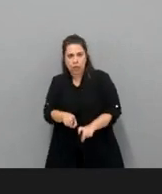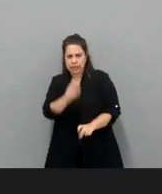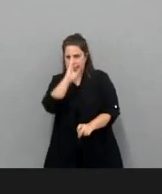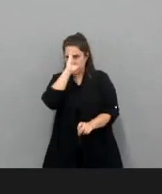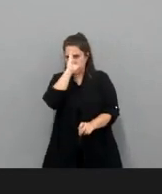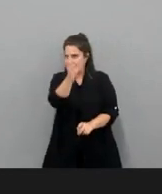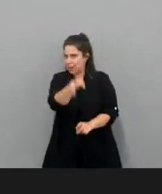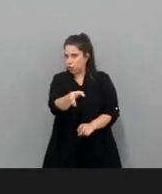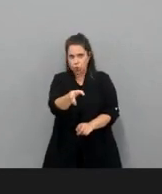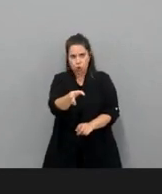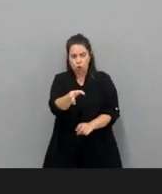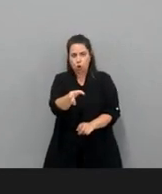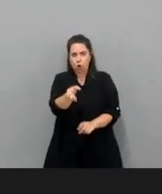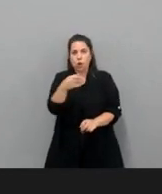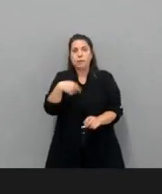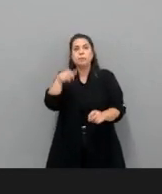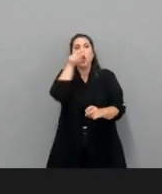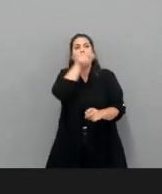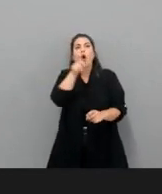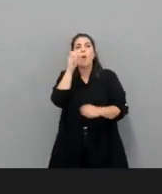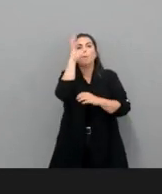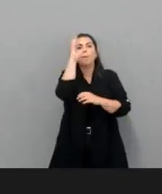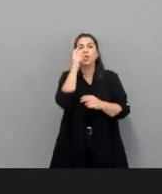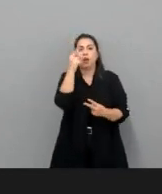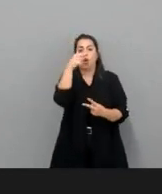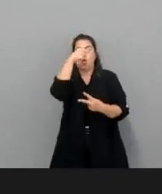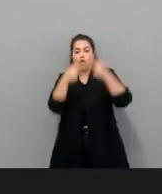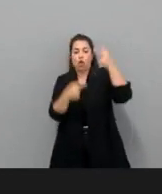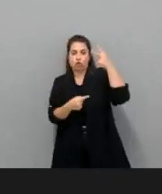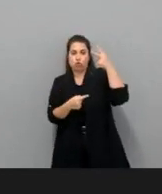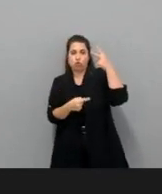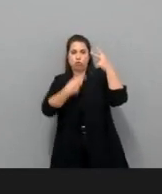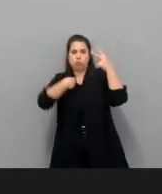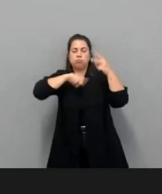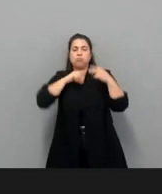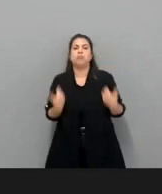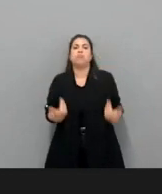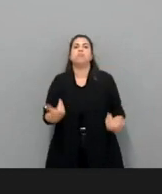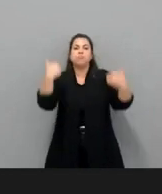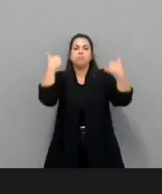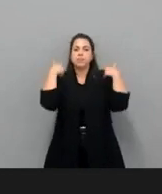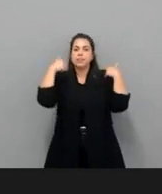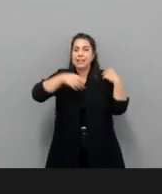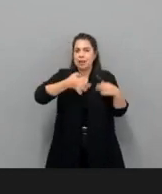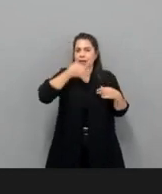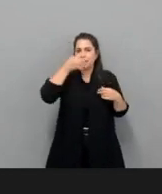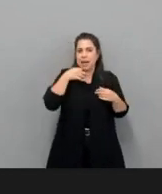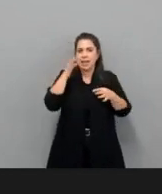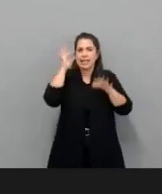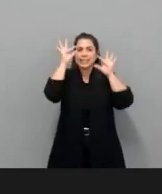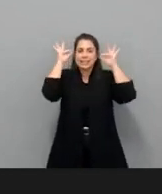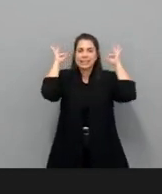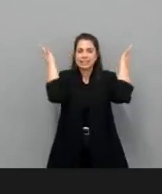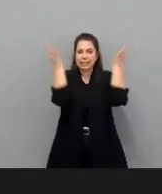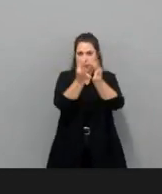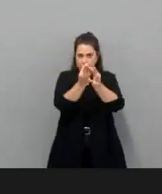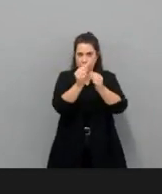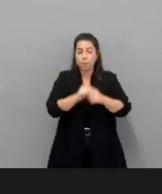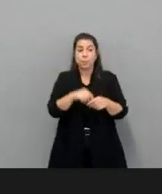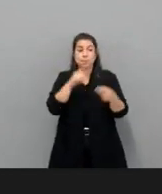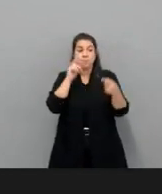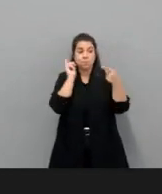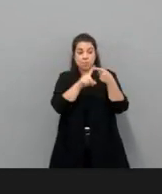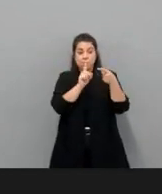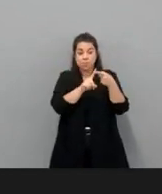directas a las dos ponentes que vamos a hacernos cargo hoy, esta tarde, de este seminario. De un lado tenemos